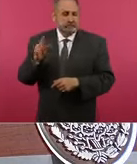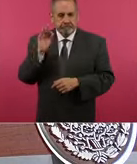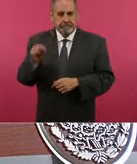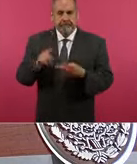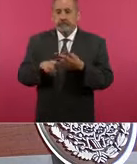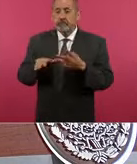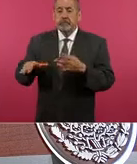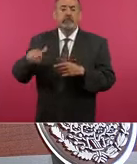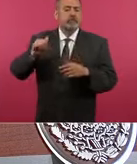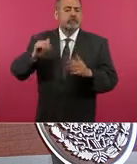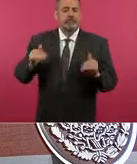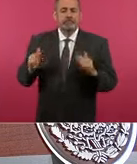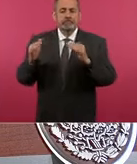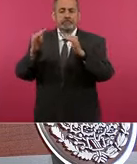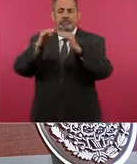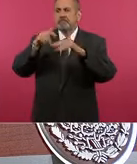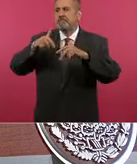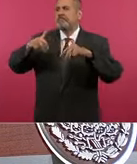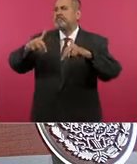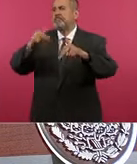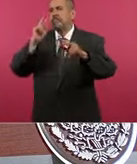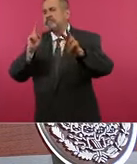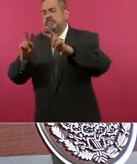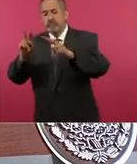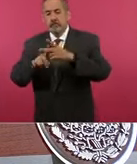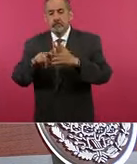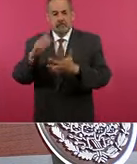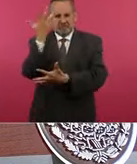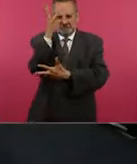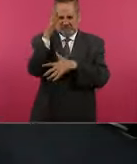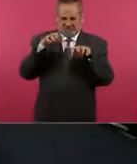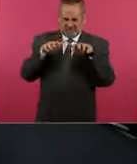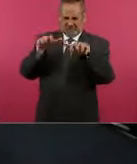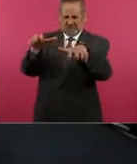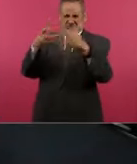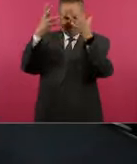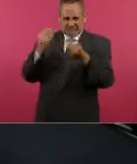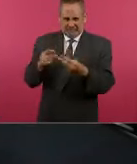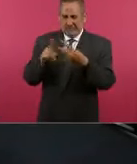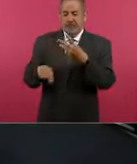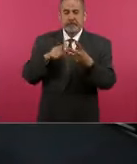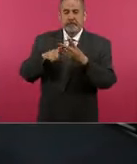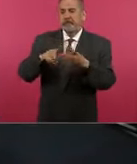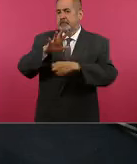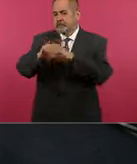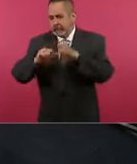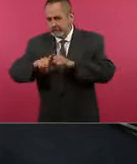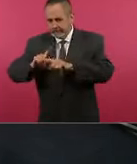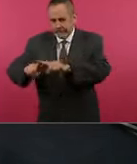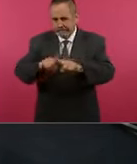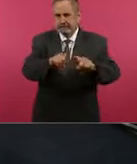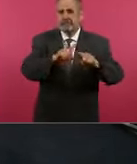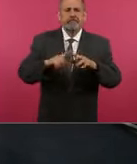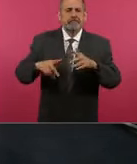las zonas arqueológicas, la selva tropical, la flora, la fauna